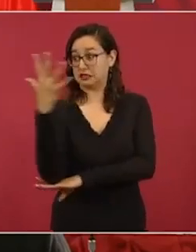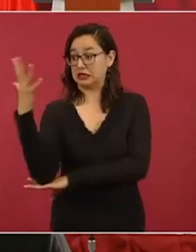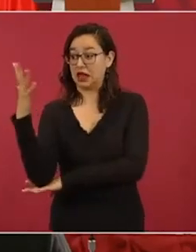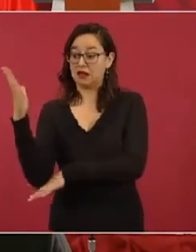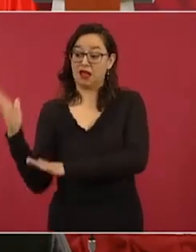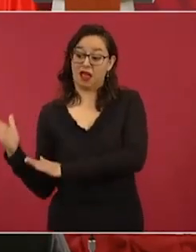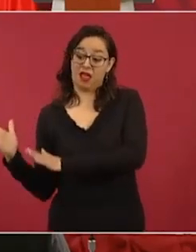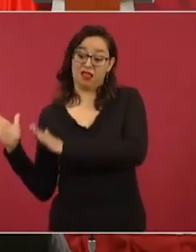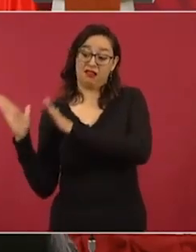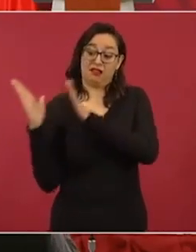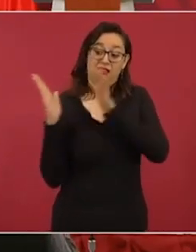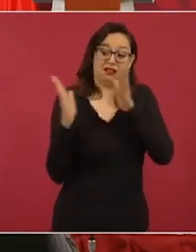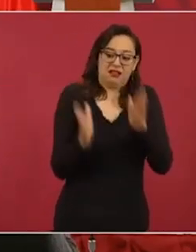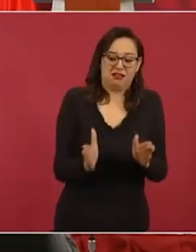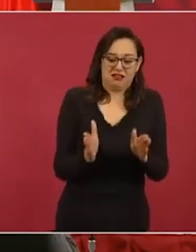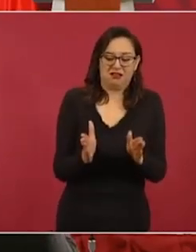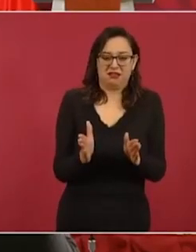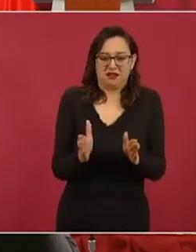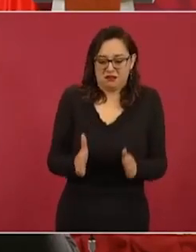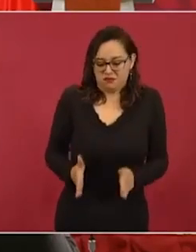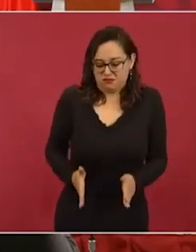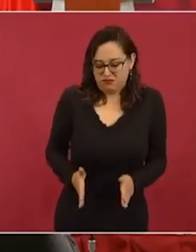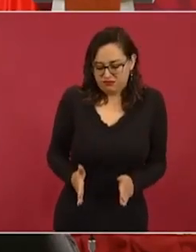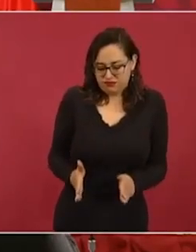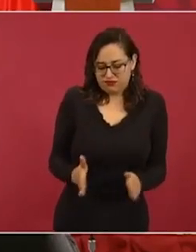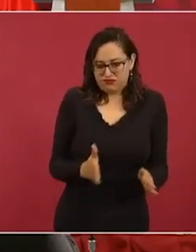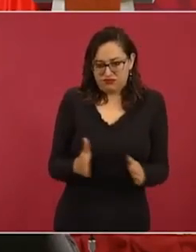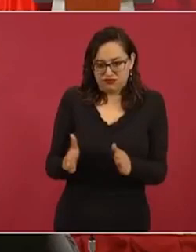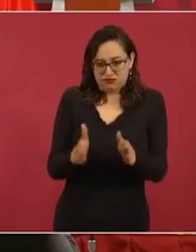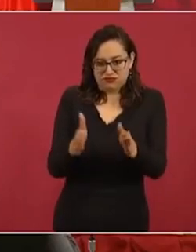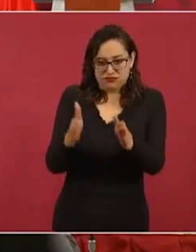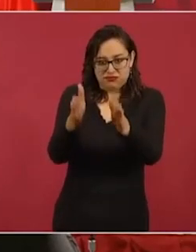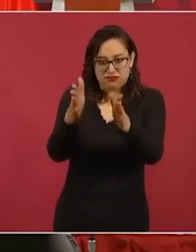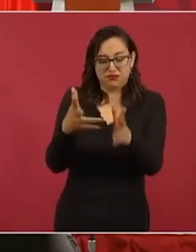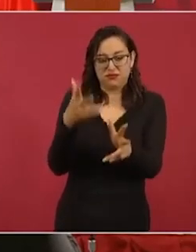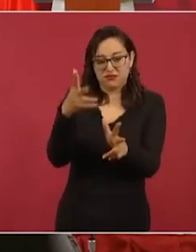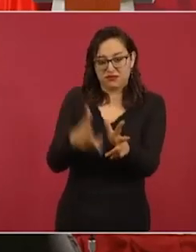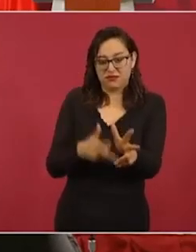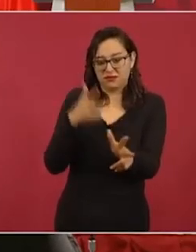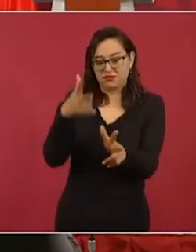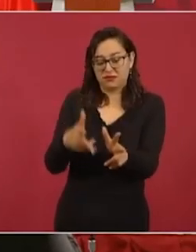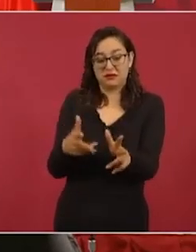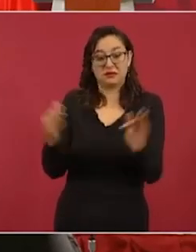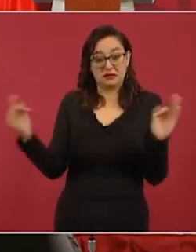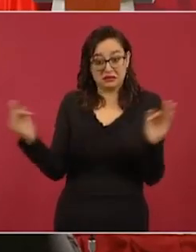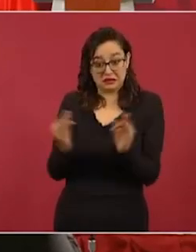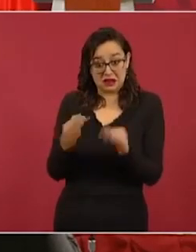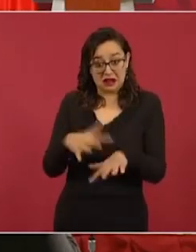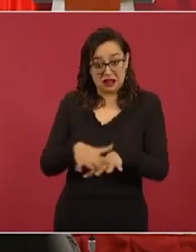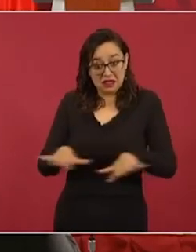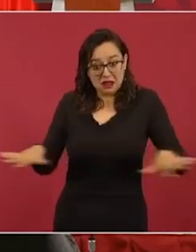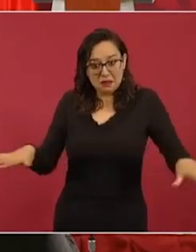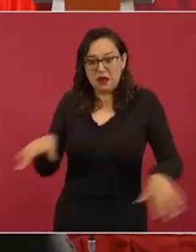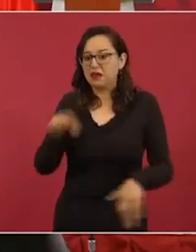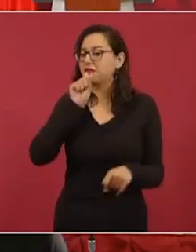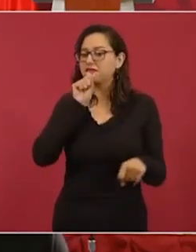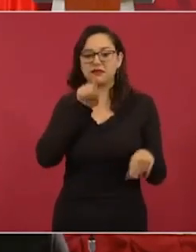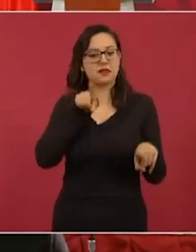No cerca de la zona de playa.